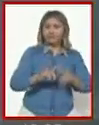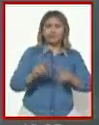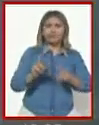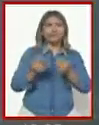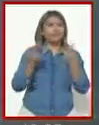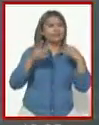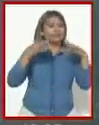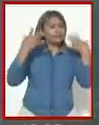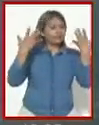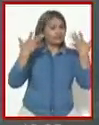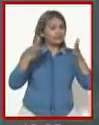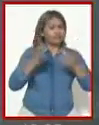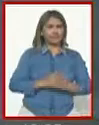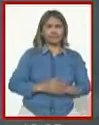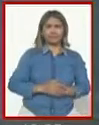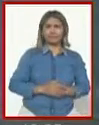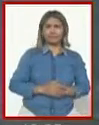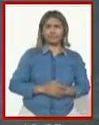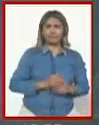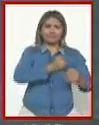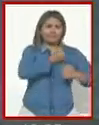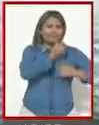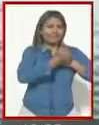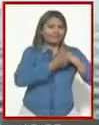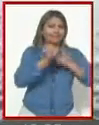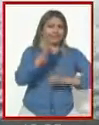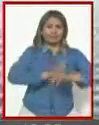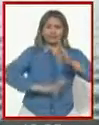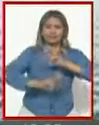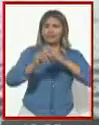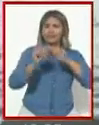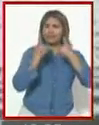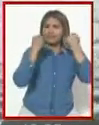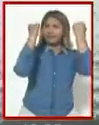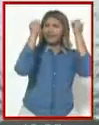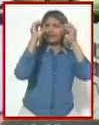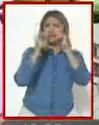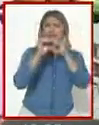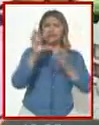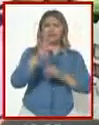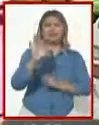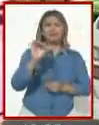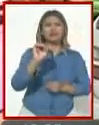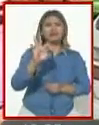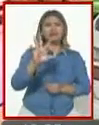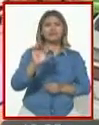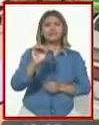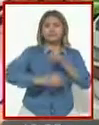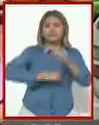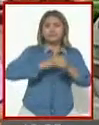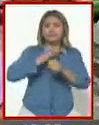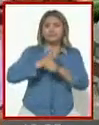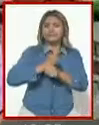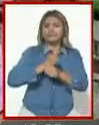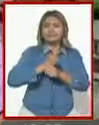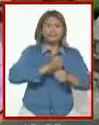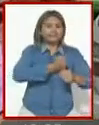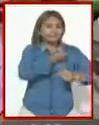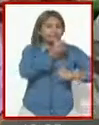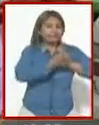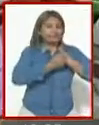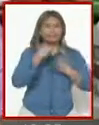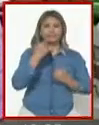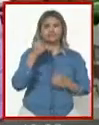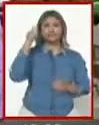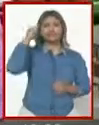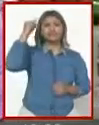cuando ya prácticamente levantan la angustia de un pueblo desesperado de más de 40, 50 años sufriendo, creo